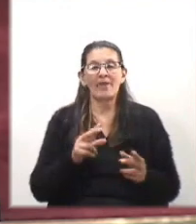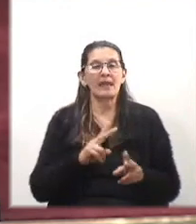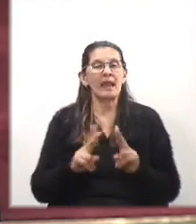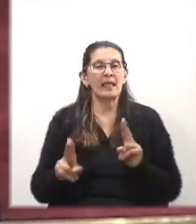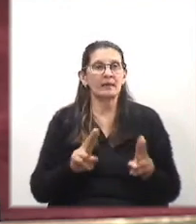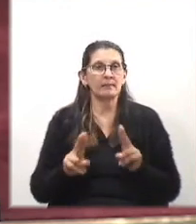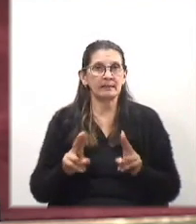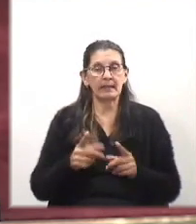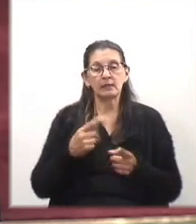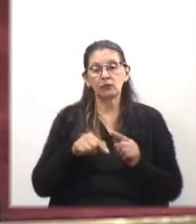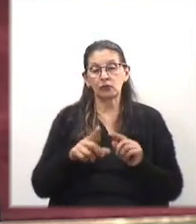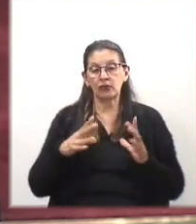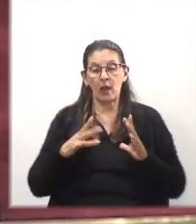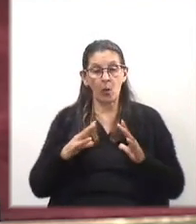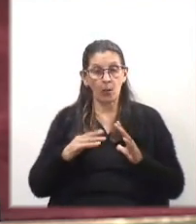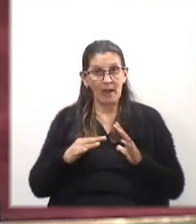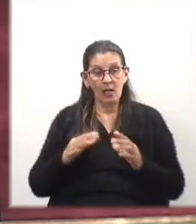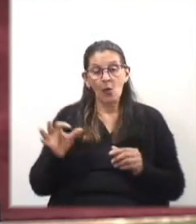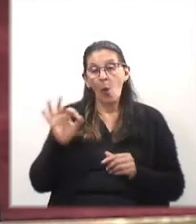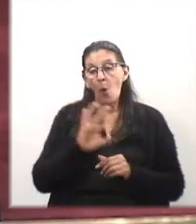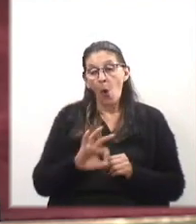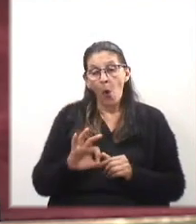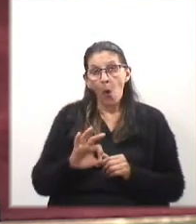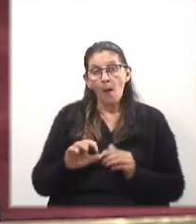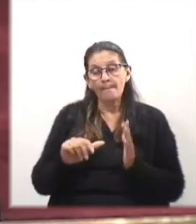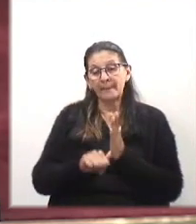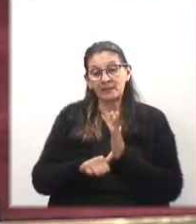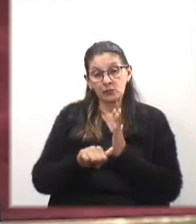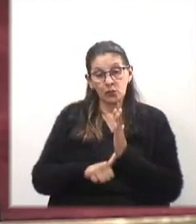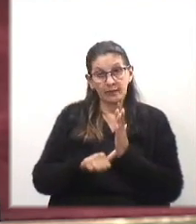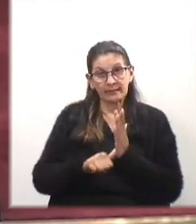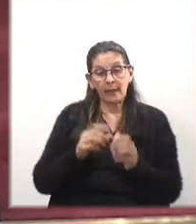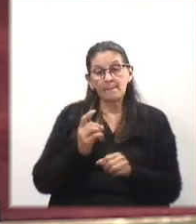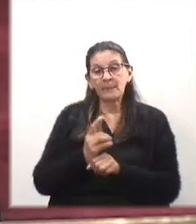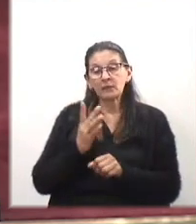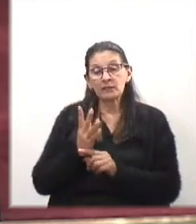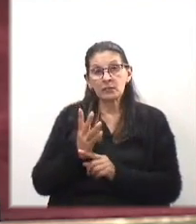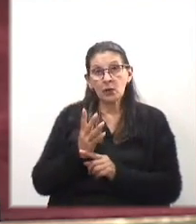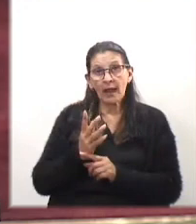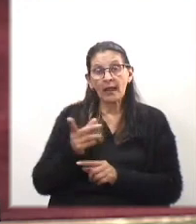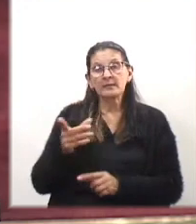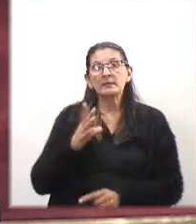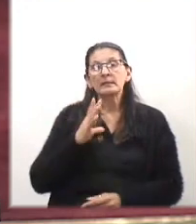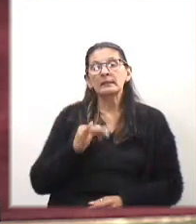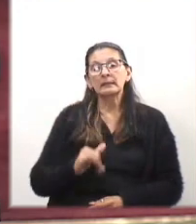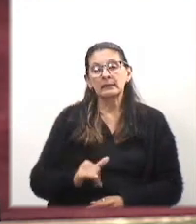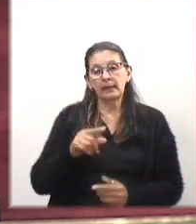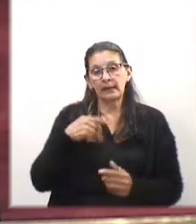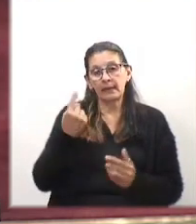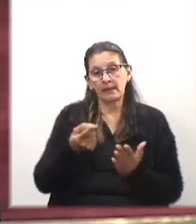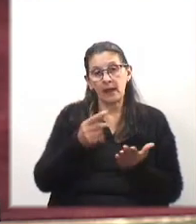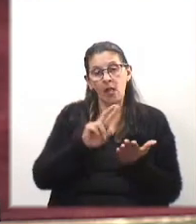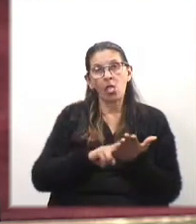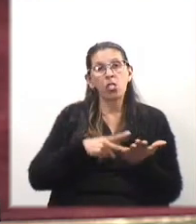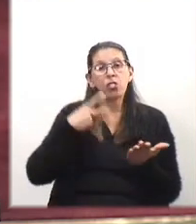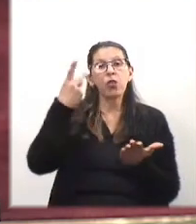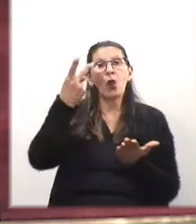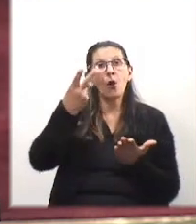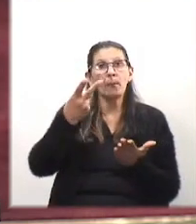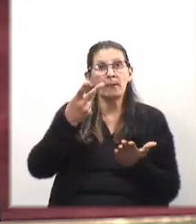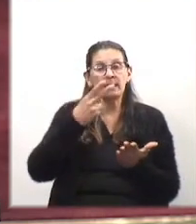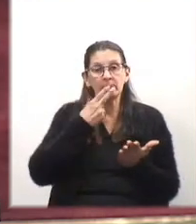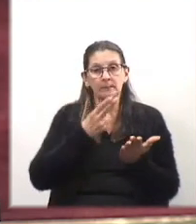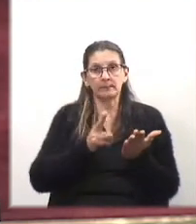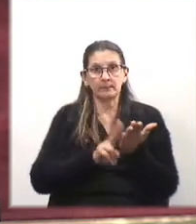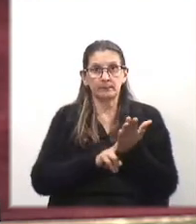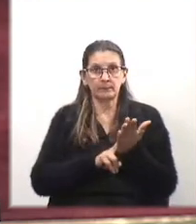por lo que el jubilado o los pensionistas profesionales van a haber gravado doblemente su prestación